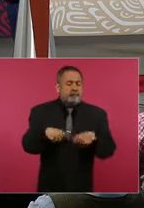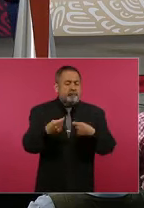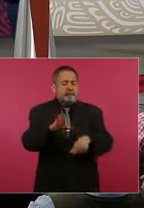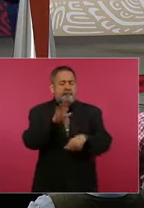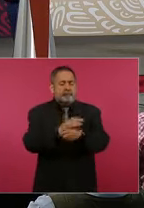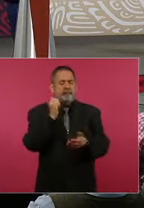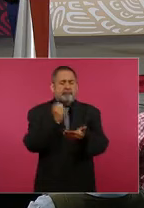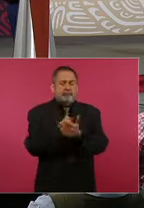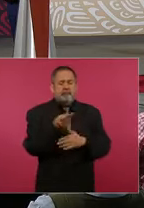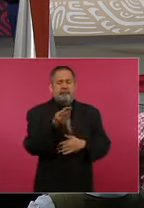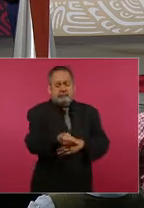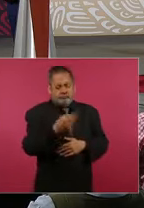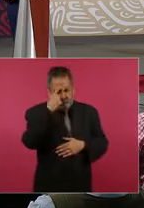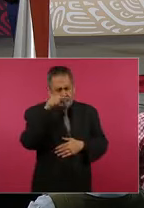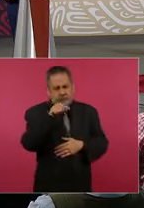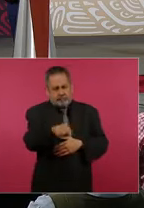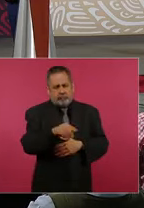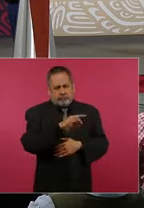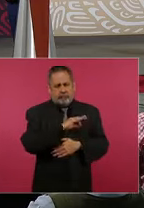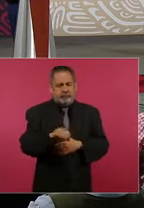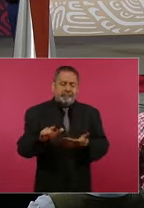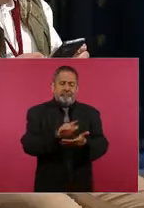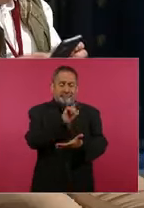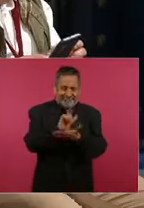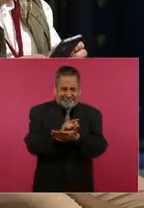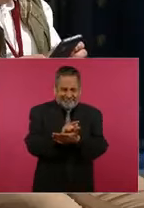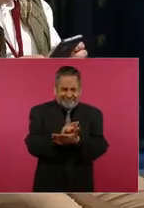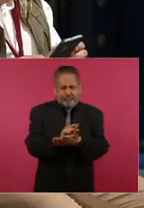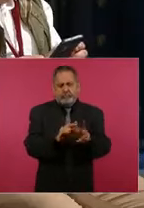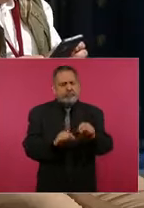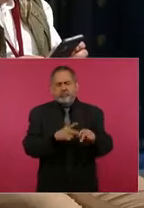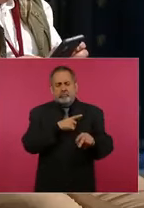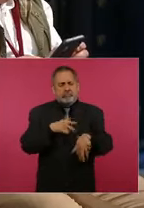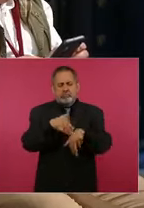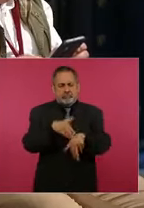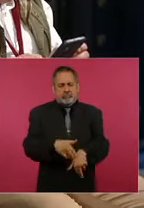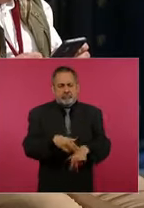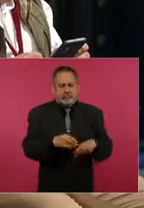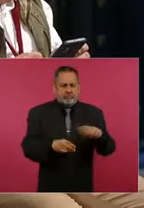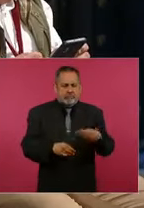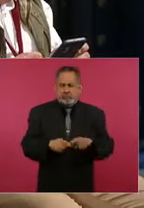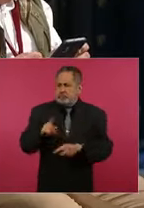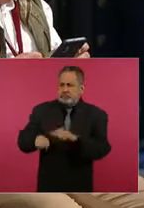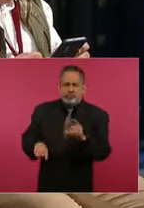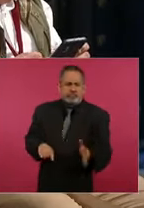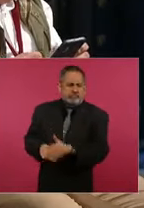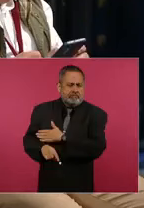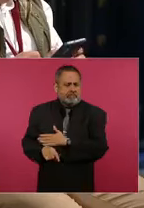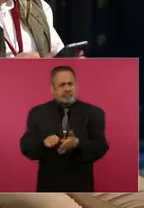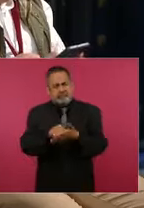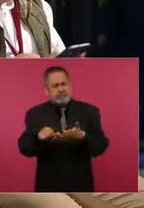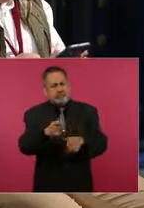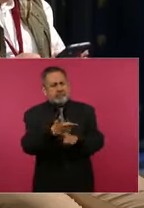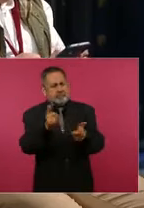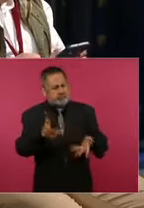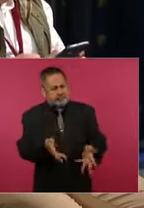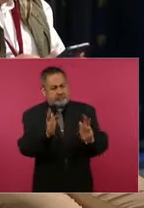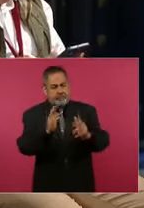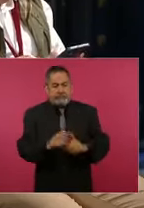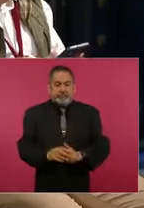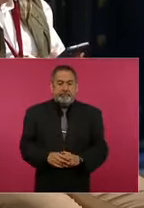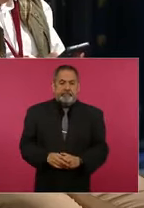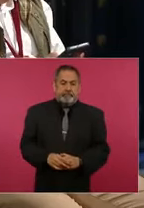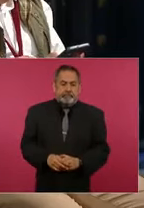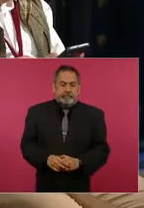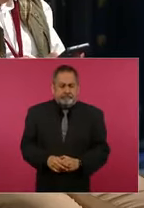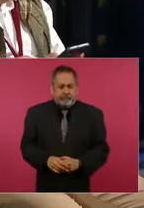gane para que la ley de fraccionamientos que habían impulsado se anulara, ¿sí? Entonces,